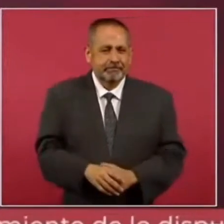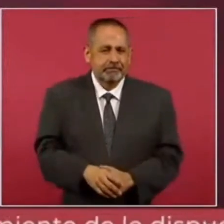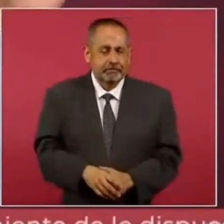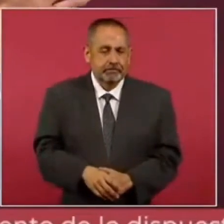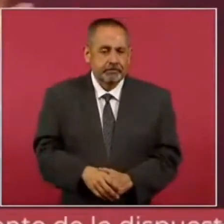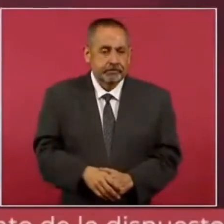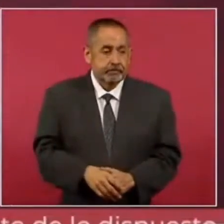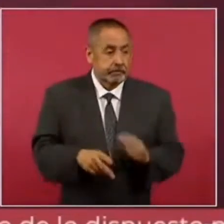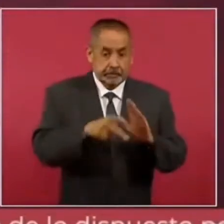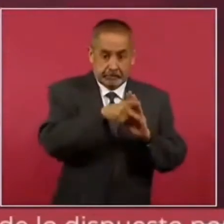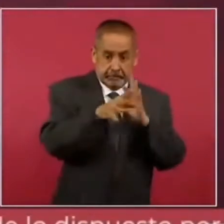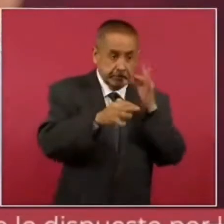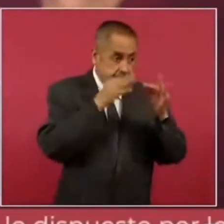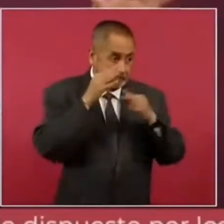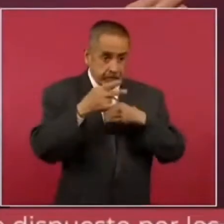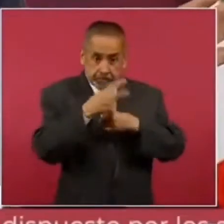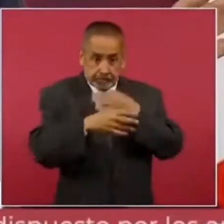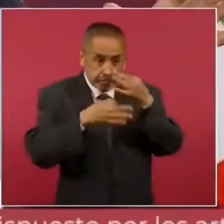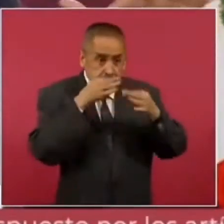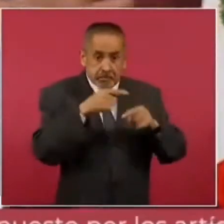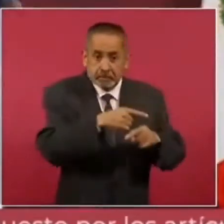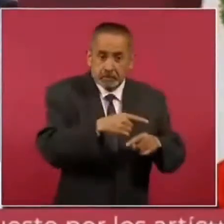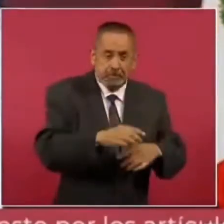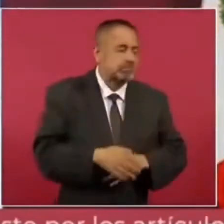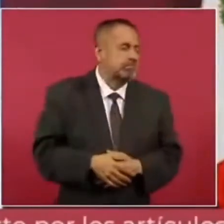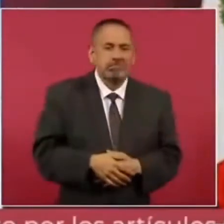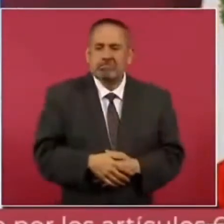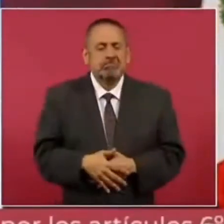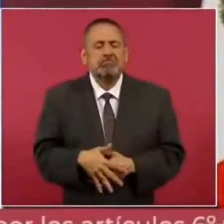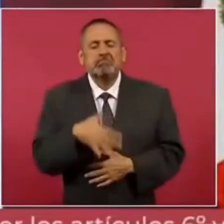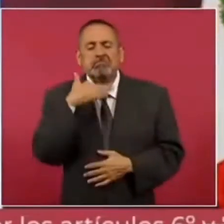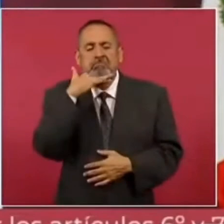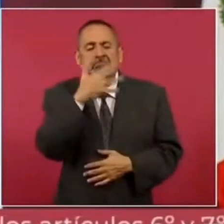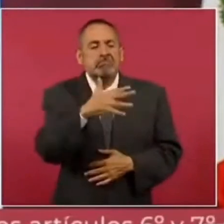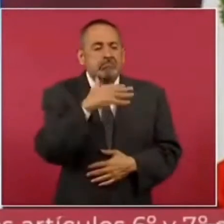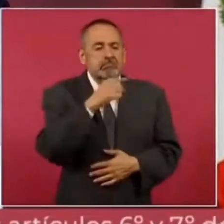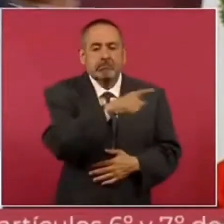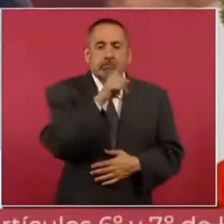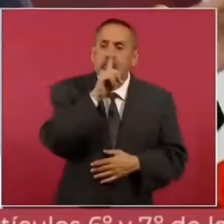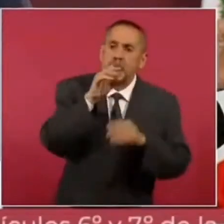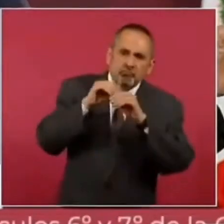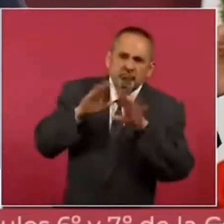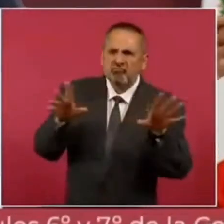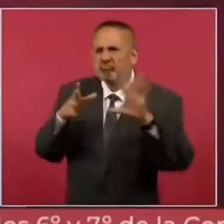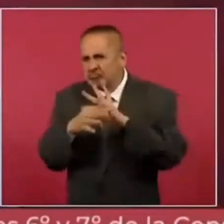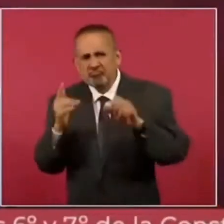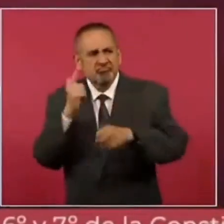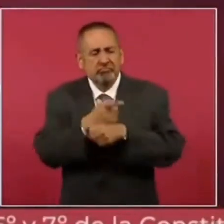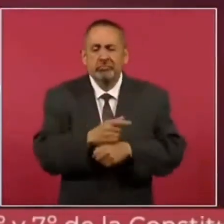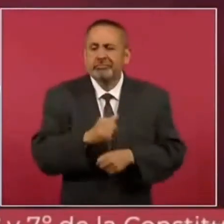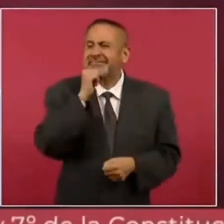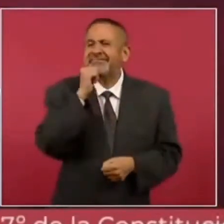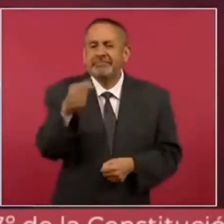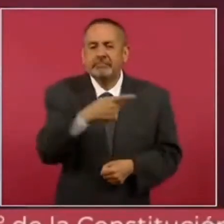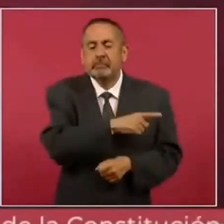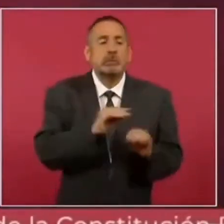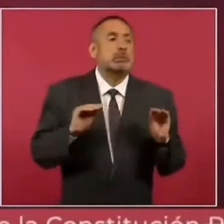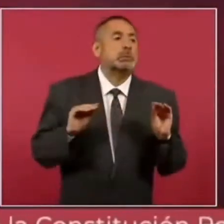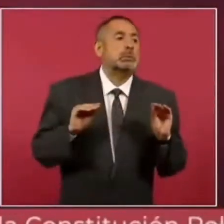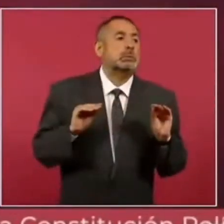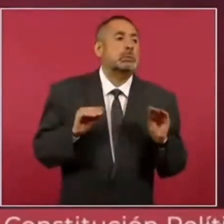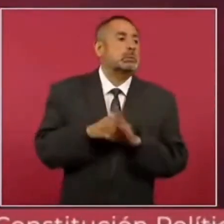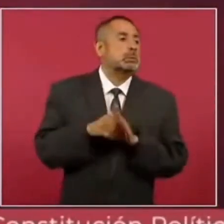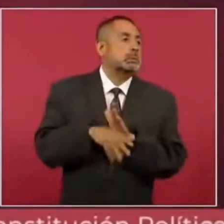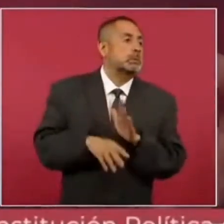La prensa sobre corrupción, nada. En todo